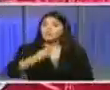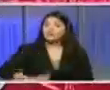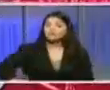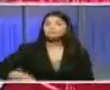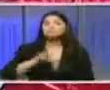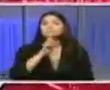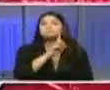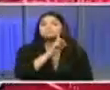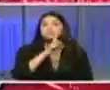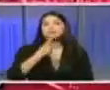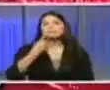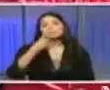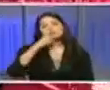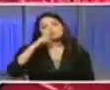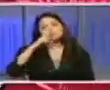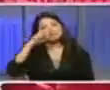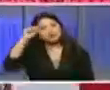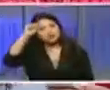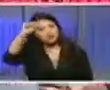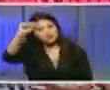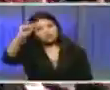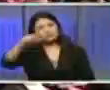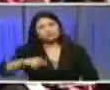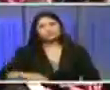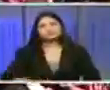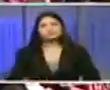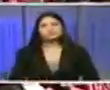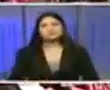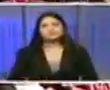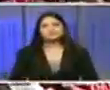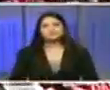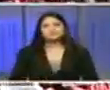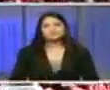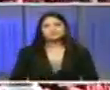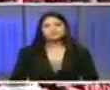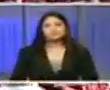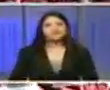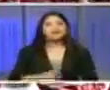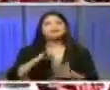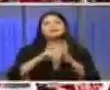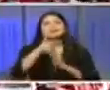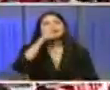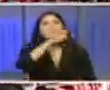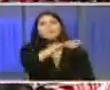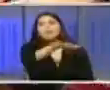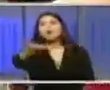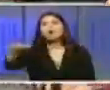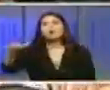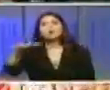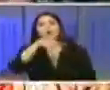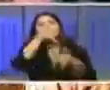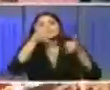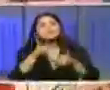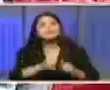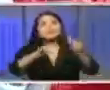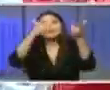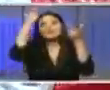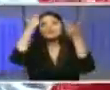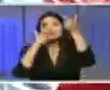llama Nicolás Maduro Moros. Se llama pueblo. Hijo de Chávez.